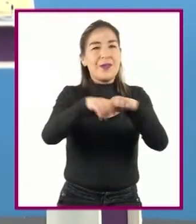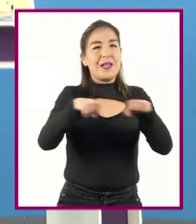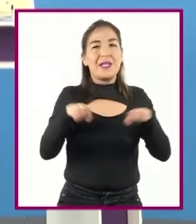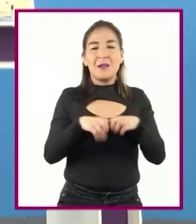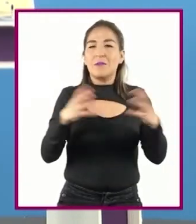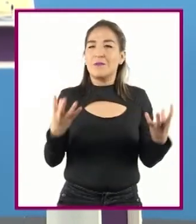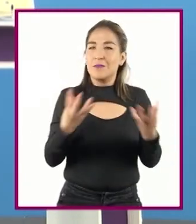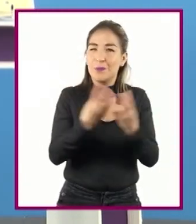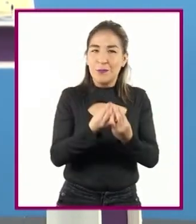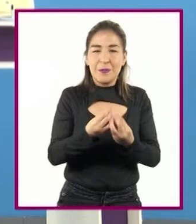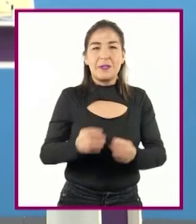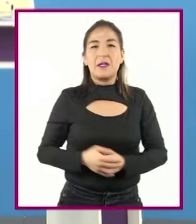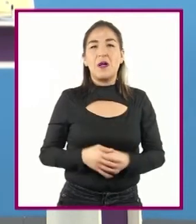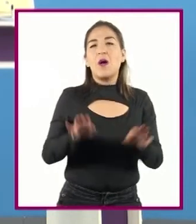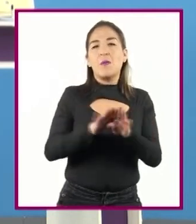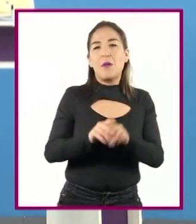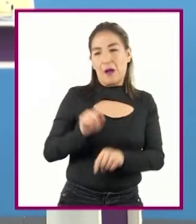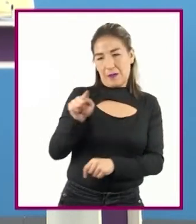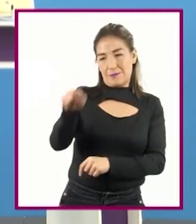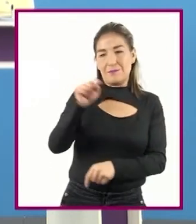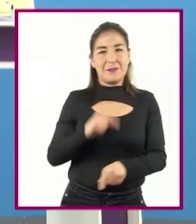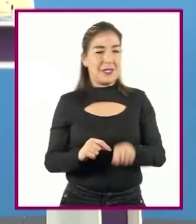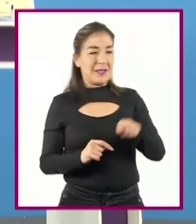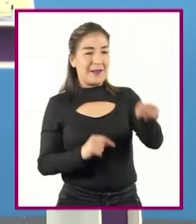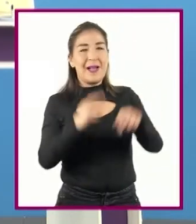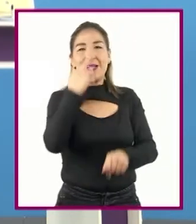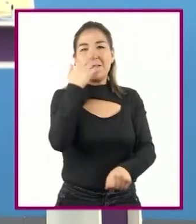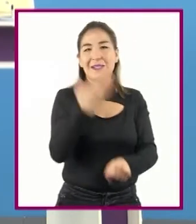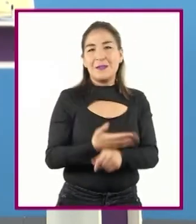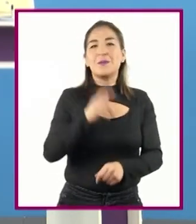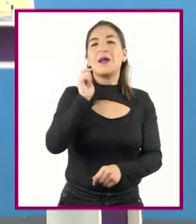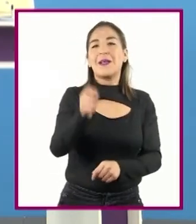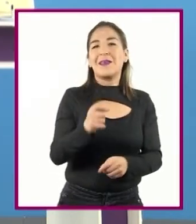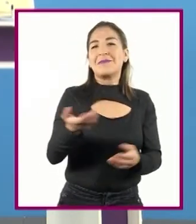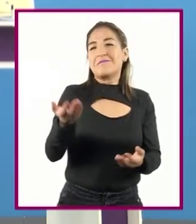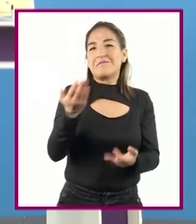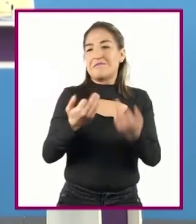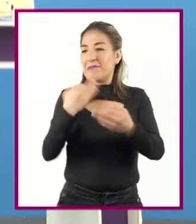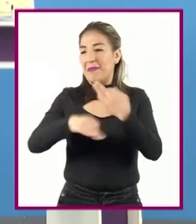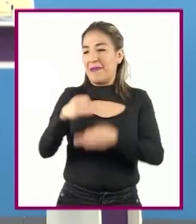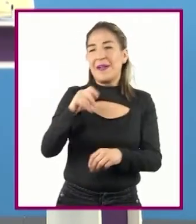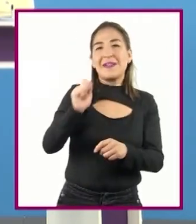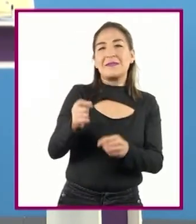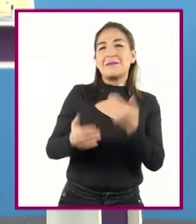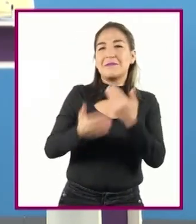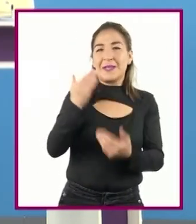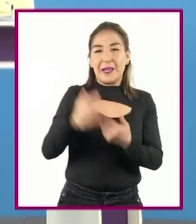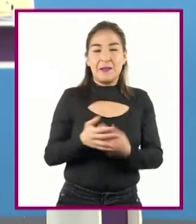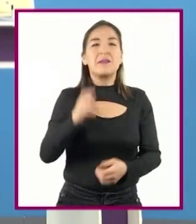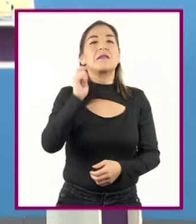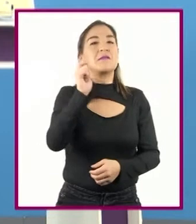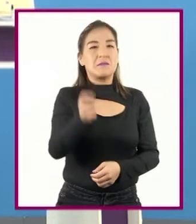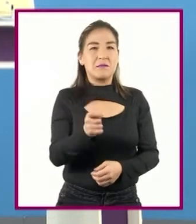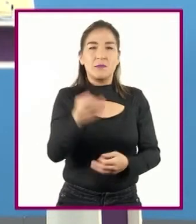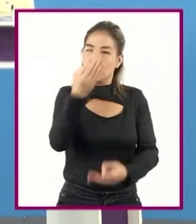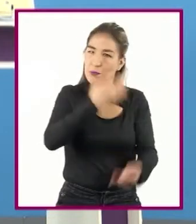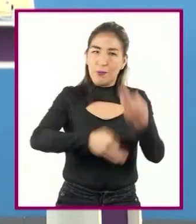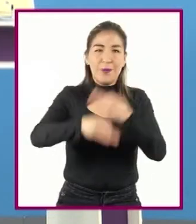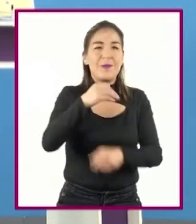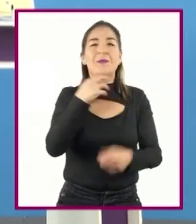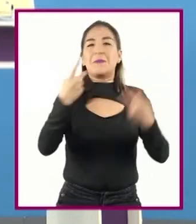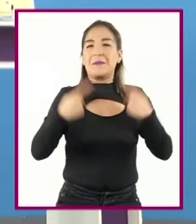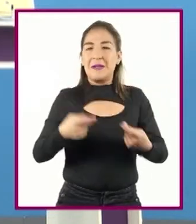todos. Se delega la responsabilidad en uno o en pocos, cuando debería ser de todos